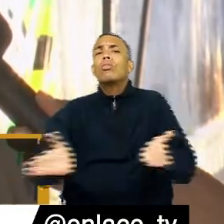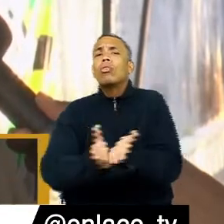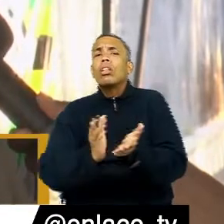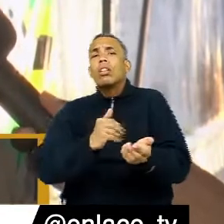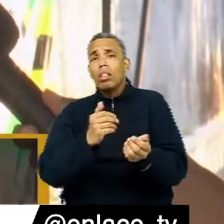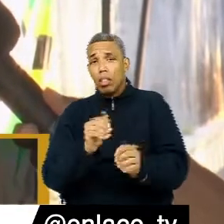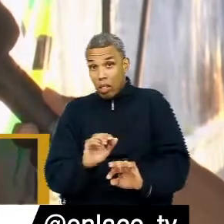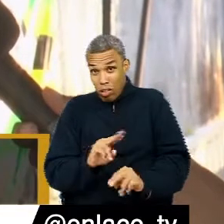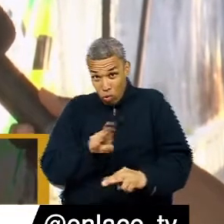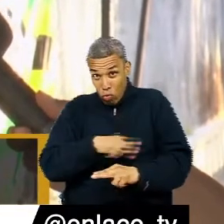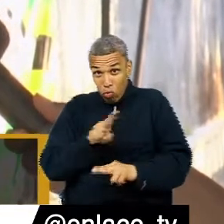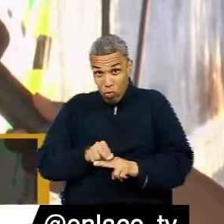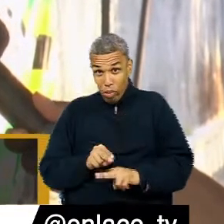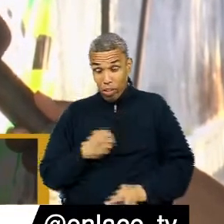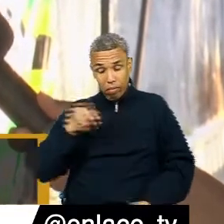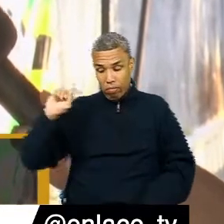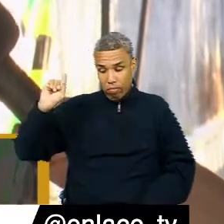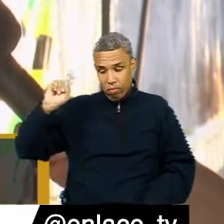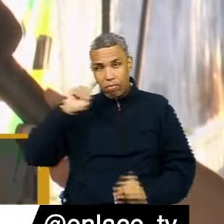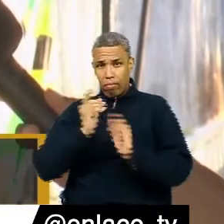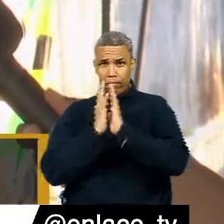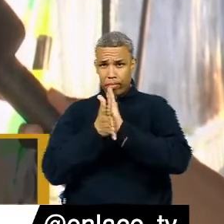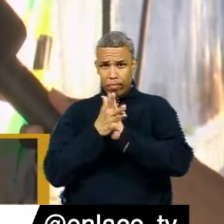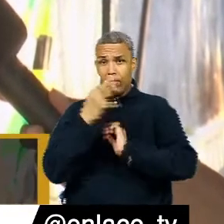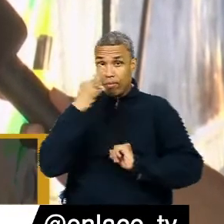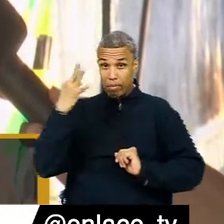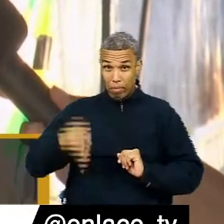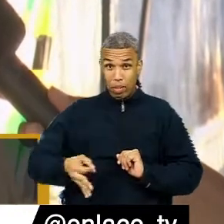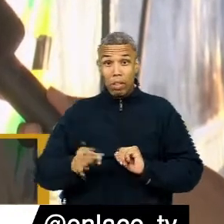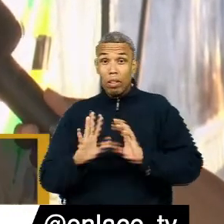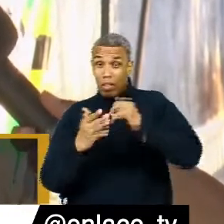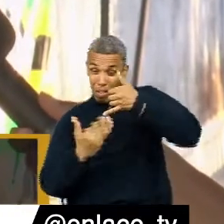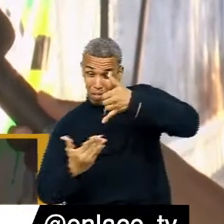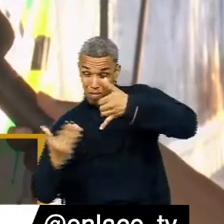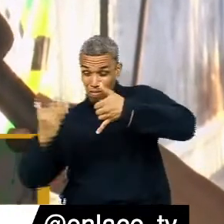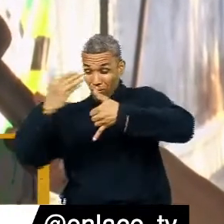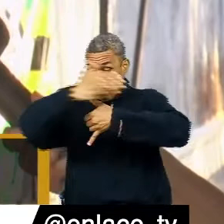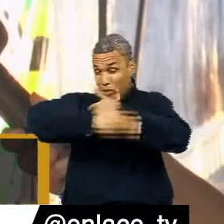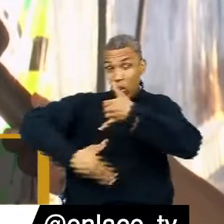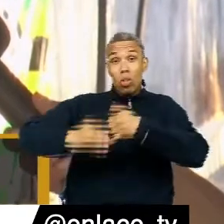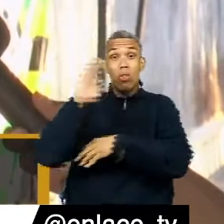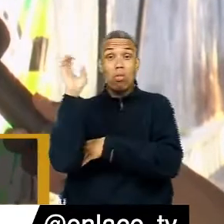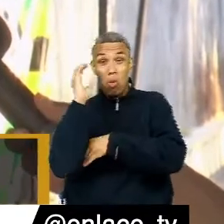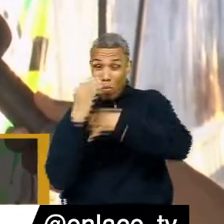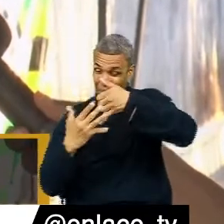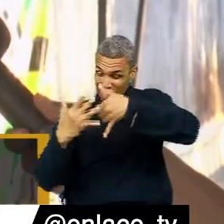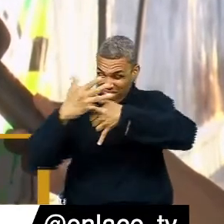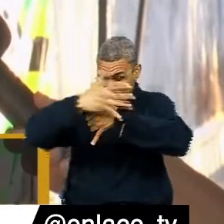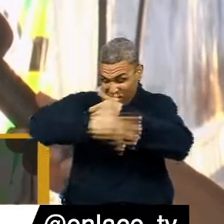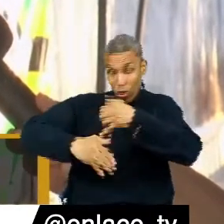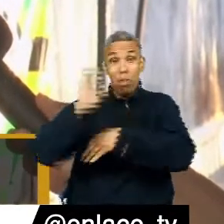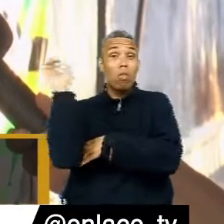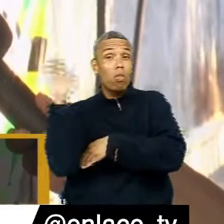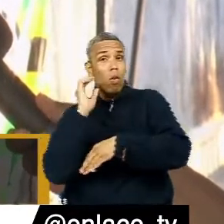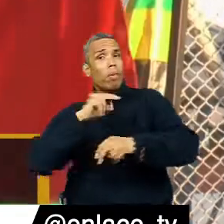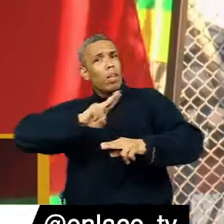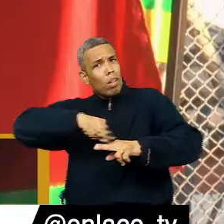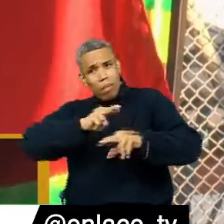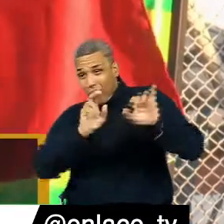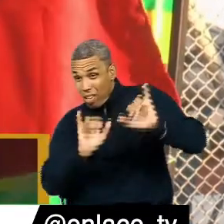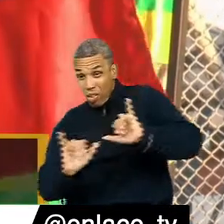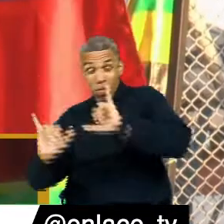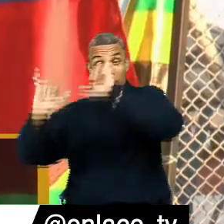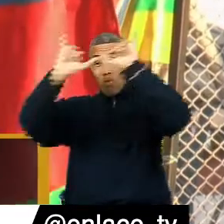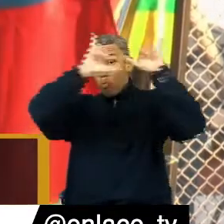ha como desinformado con respecto a esta actividad sindical a los aprendices y algunos funcionarios. Entonces se han dedicado pues a